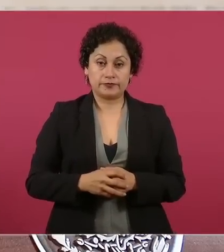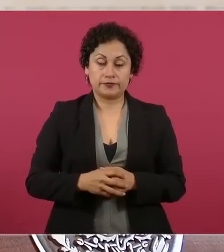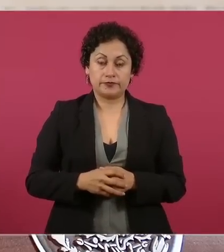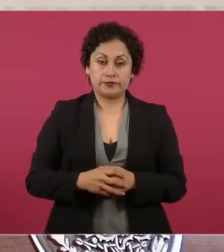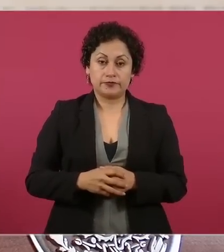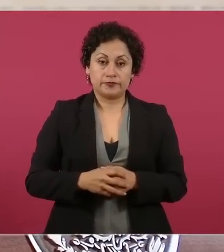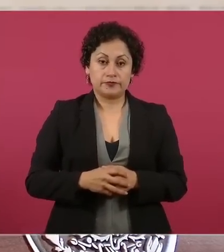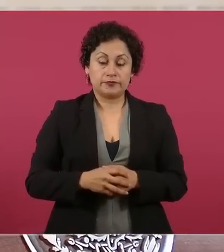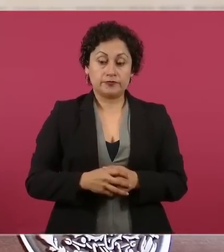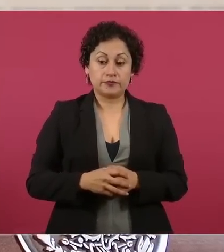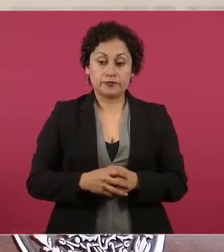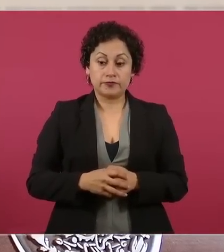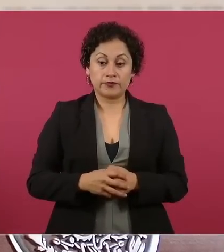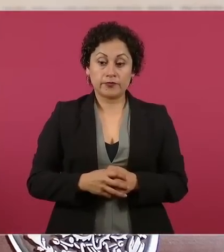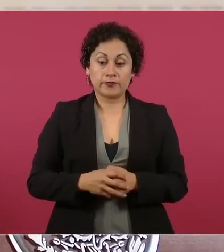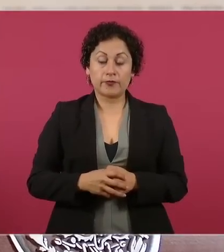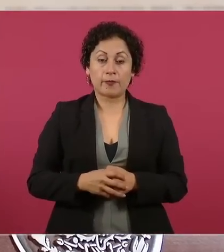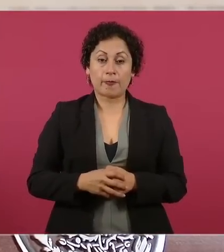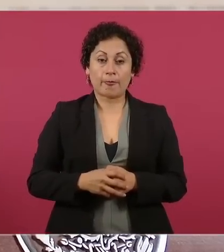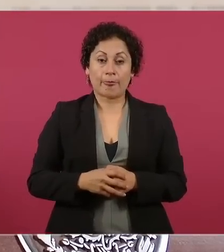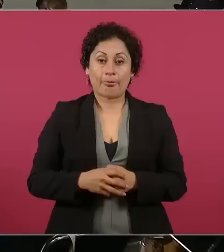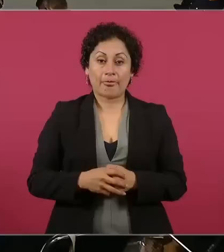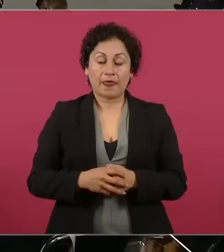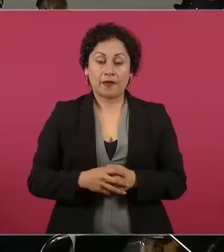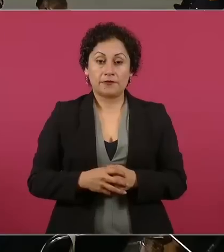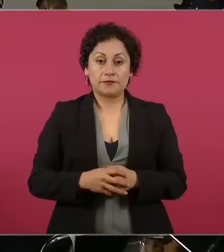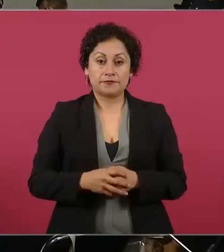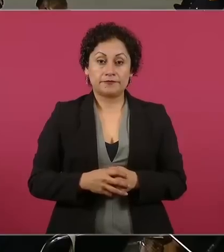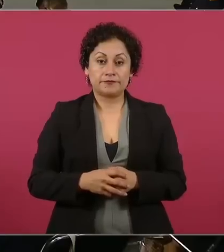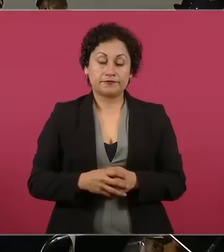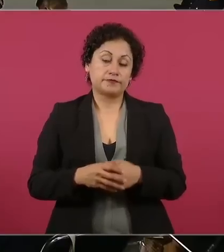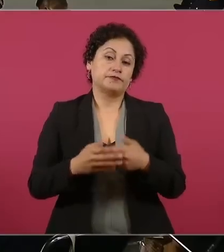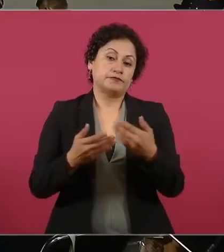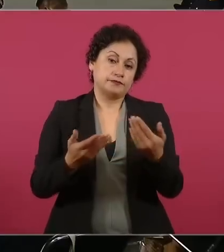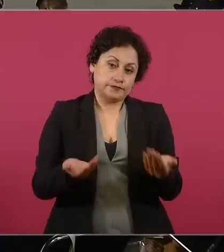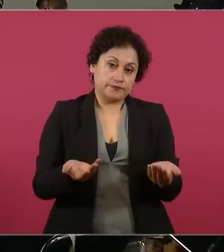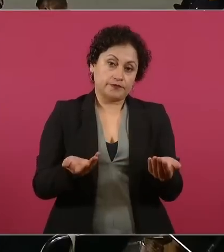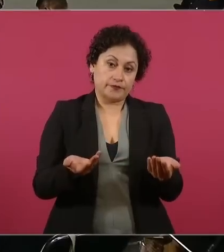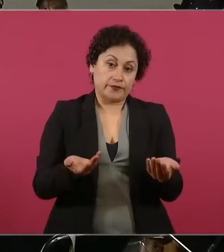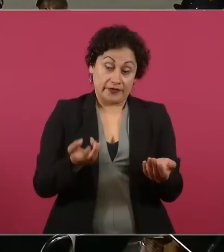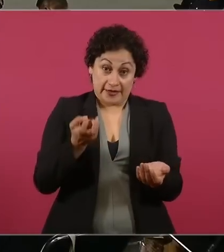Entonces, mientras tengamos crecimiento,